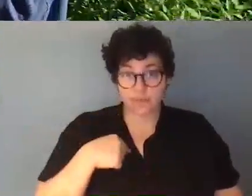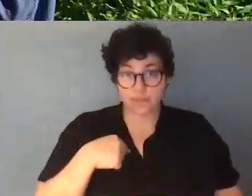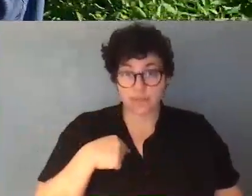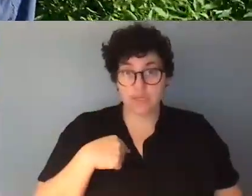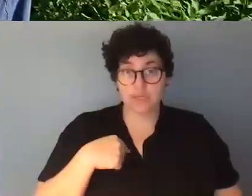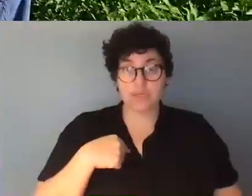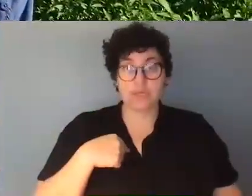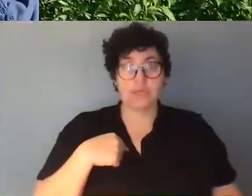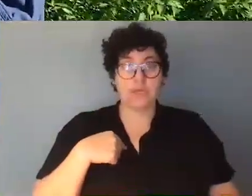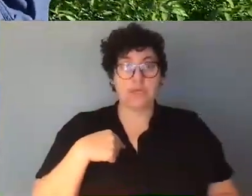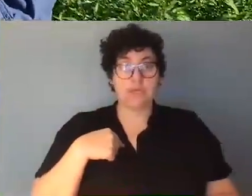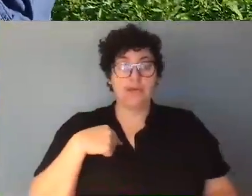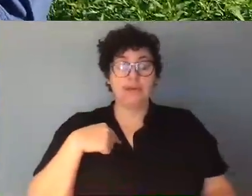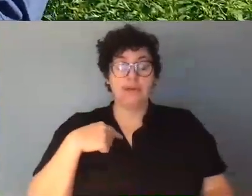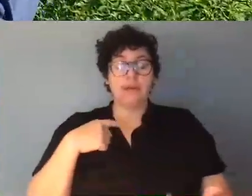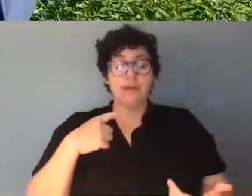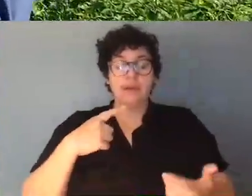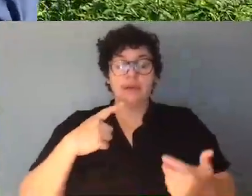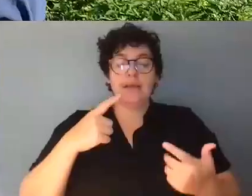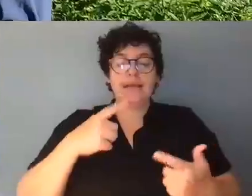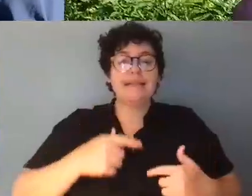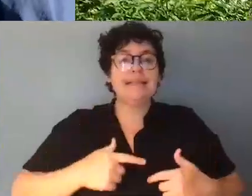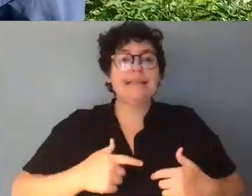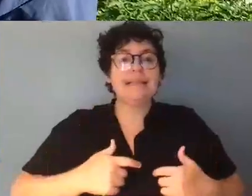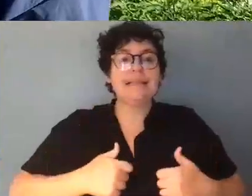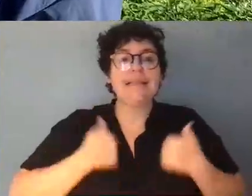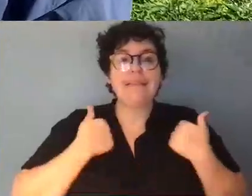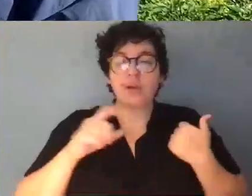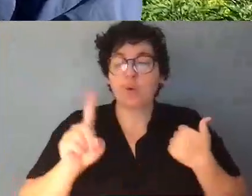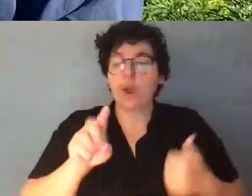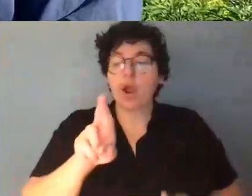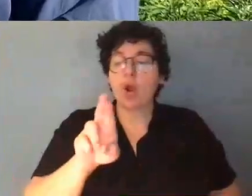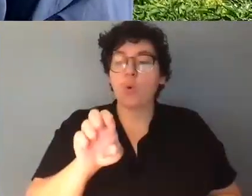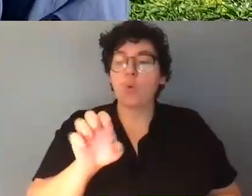uno de ellos me dijeron cuando estaban en los campos de refugio,